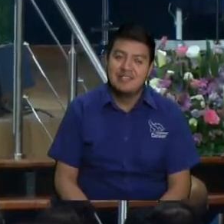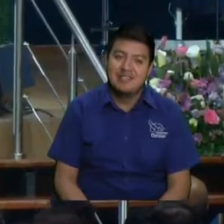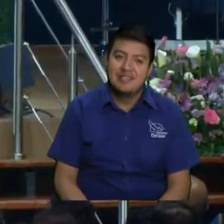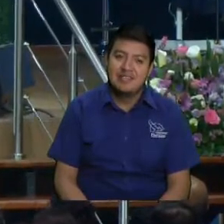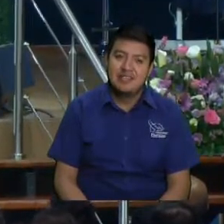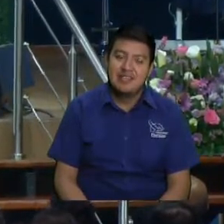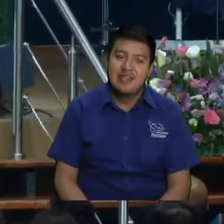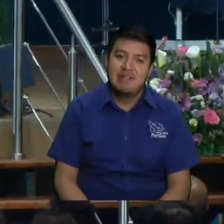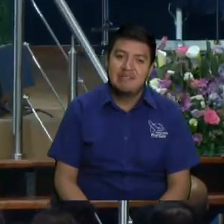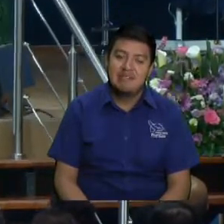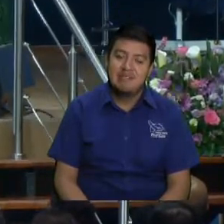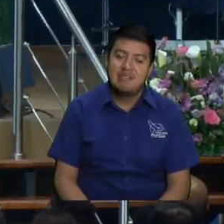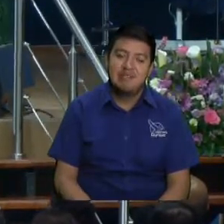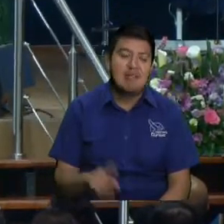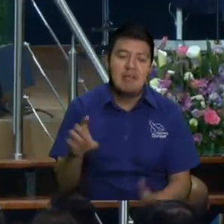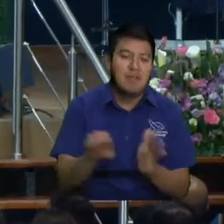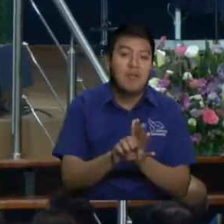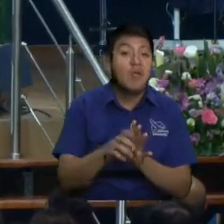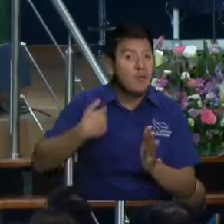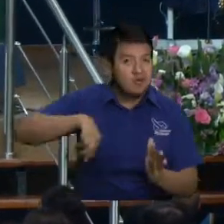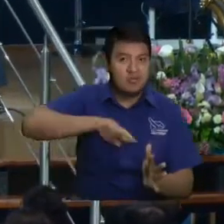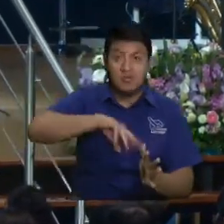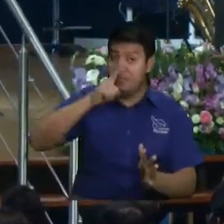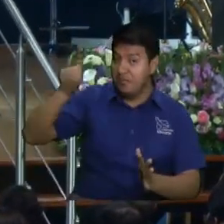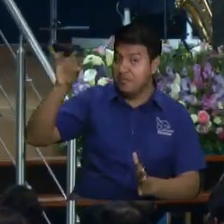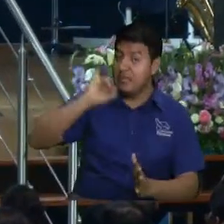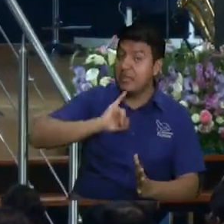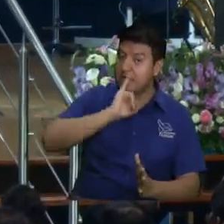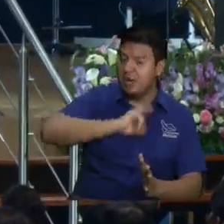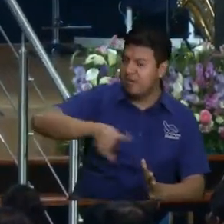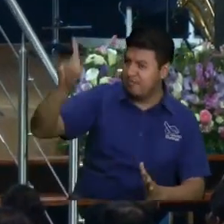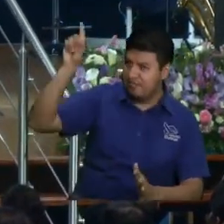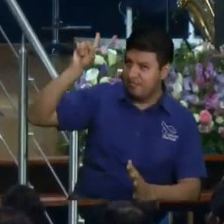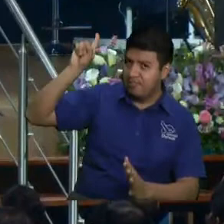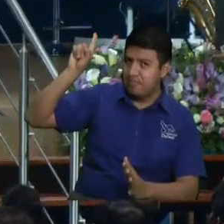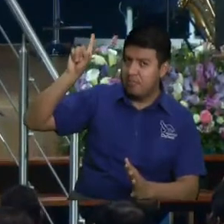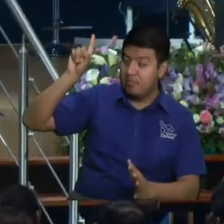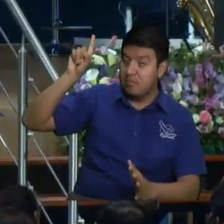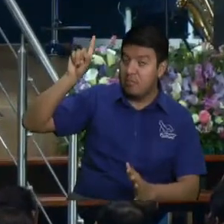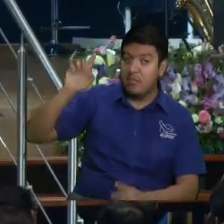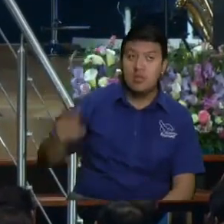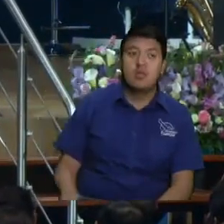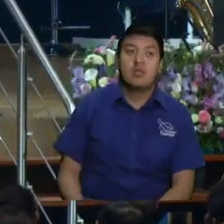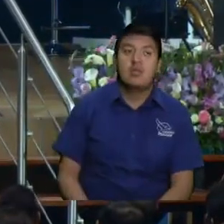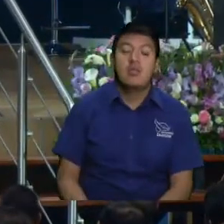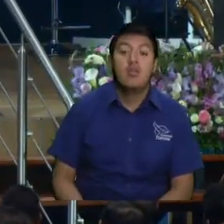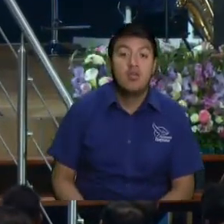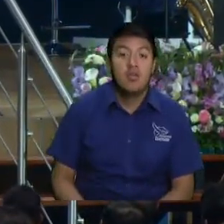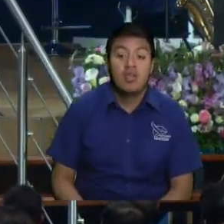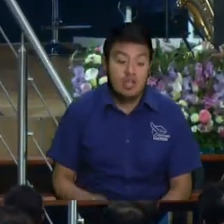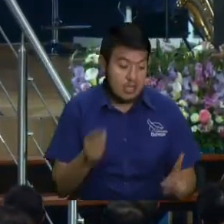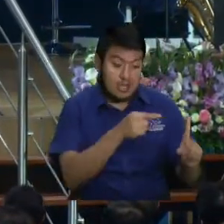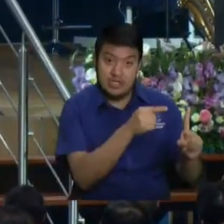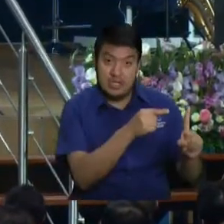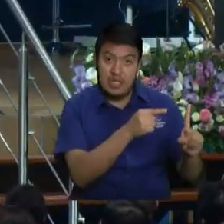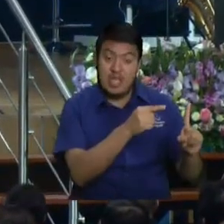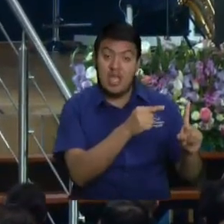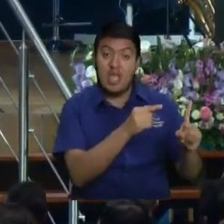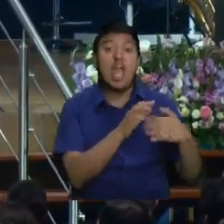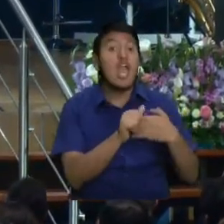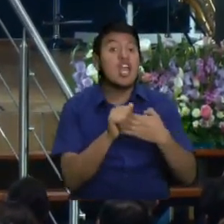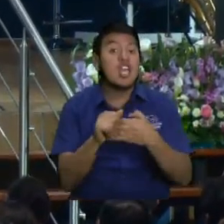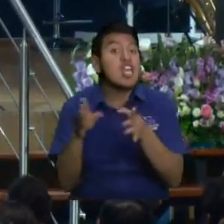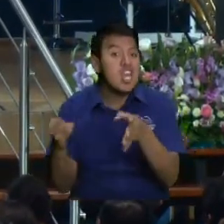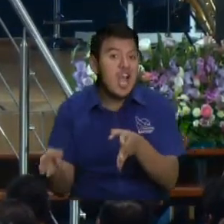andábamos allá en Israel, y nos dijeron, les vamos a ir a enseñar en la fiesta de los tabernáculos, les vamos a ir a enseñar cómo los